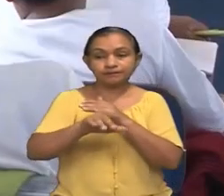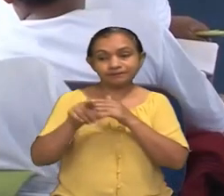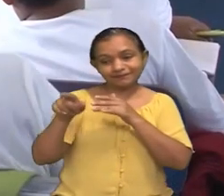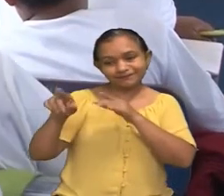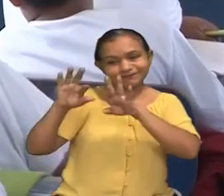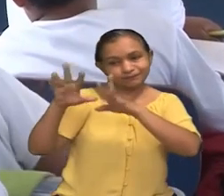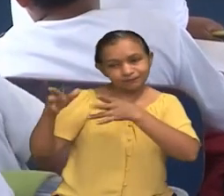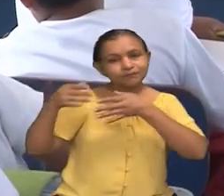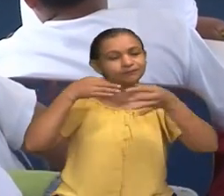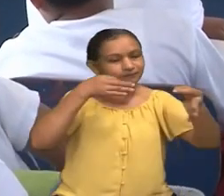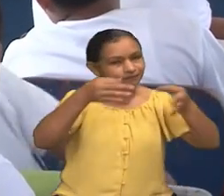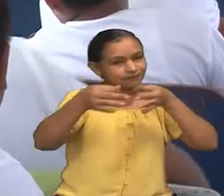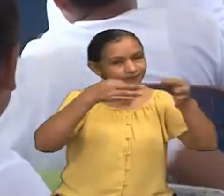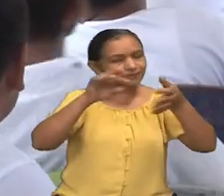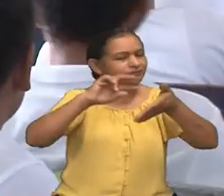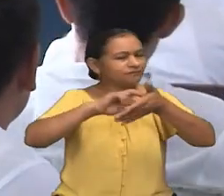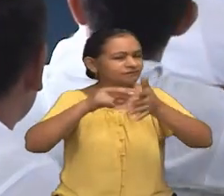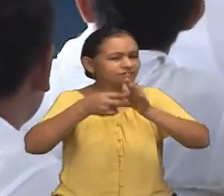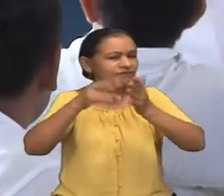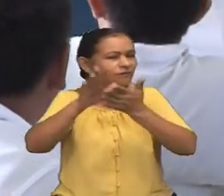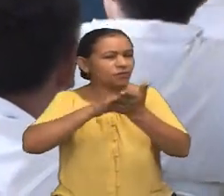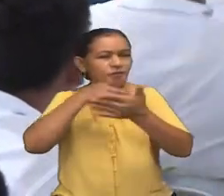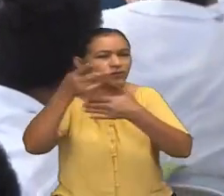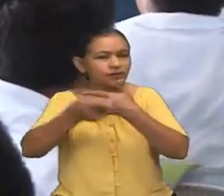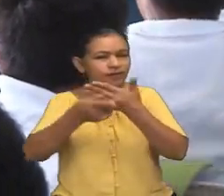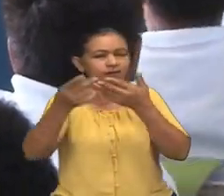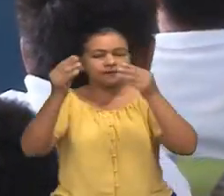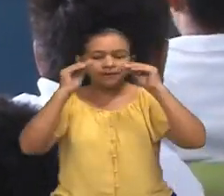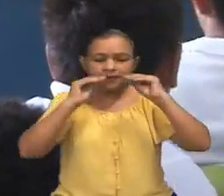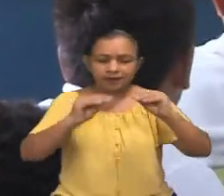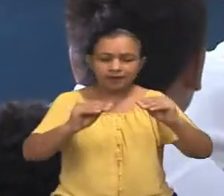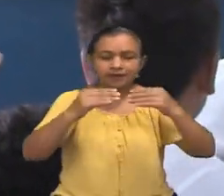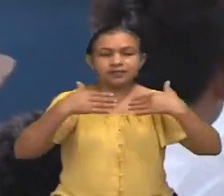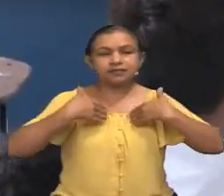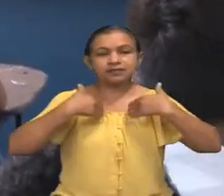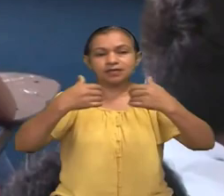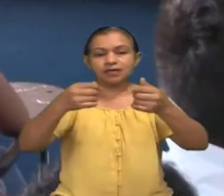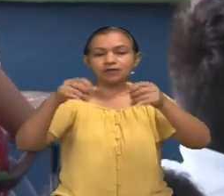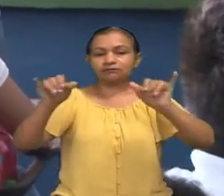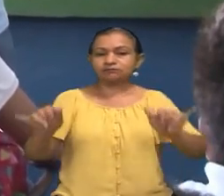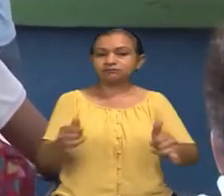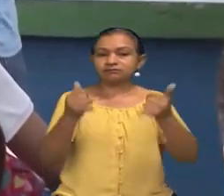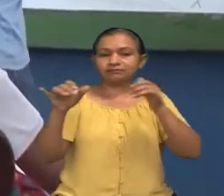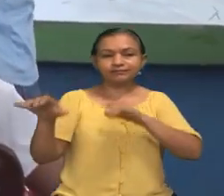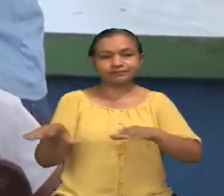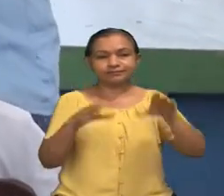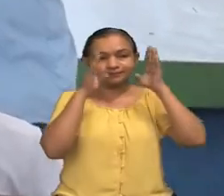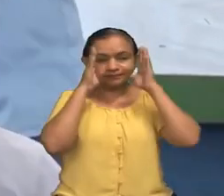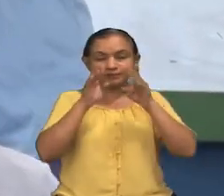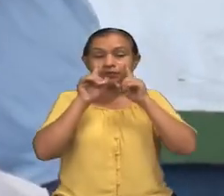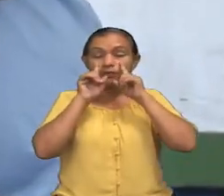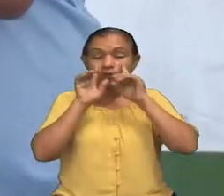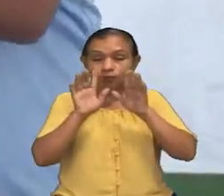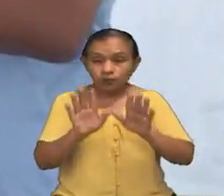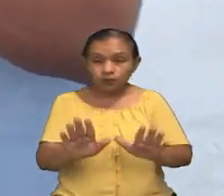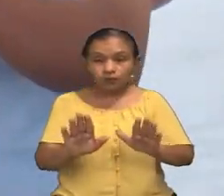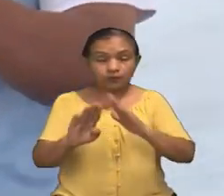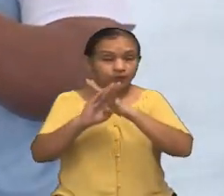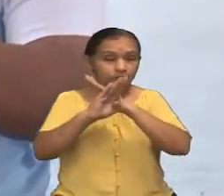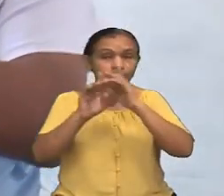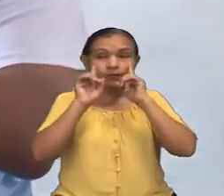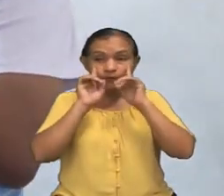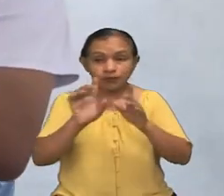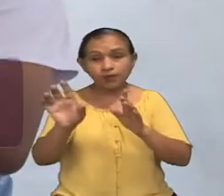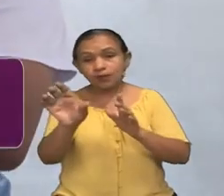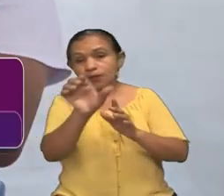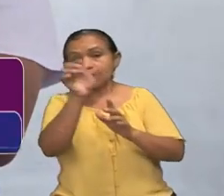en qué consisten esas políticas y esos programas. Claro. En educación, en salud, en recreación, en atención, protección, prevención y